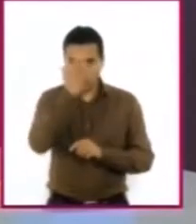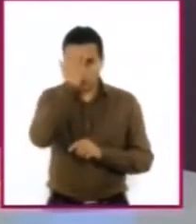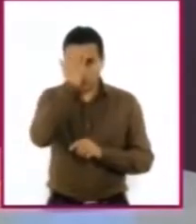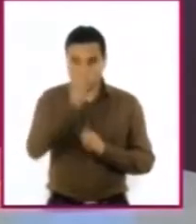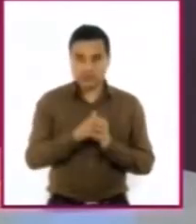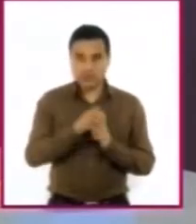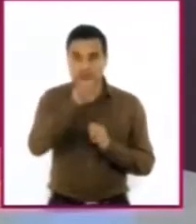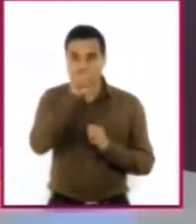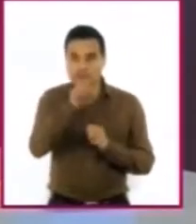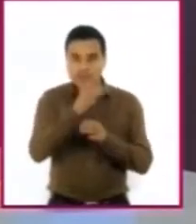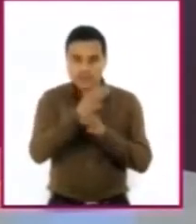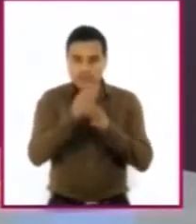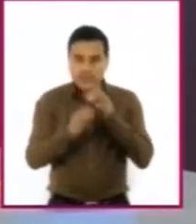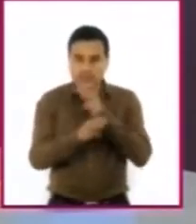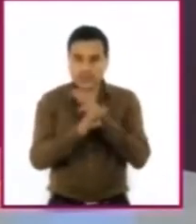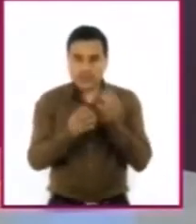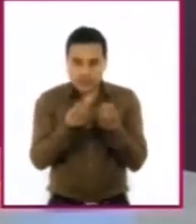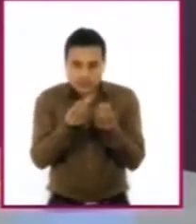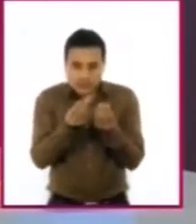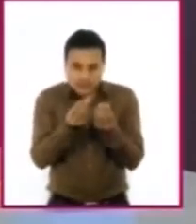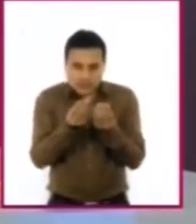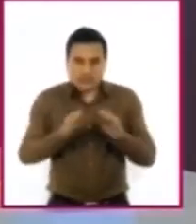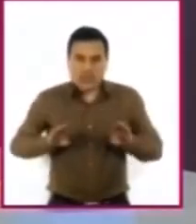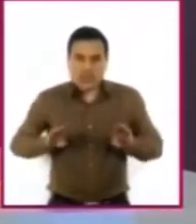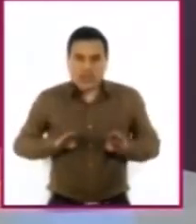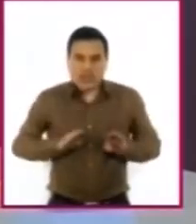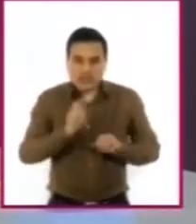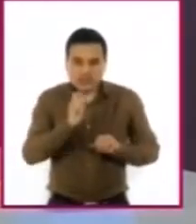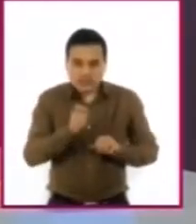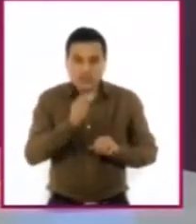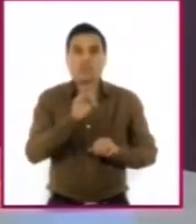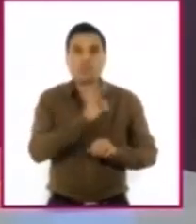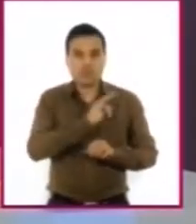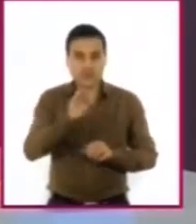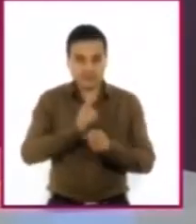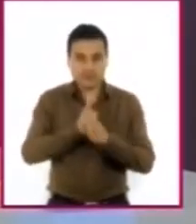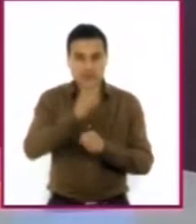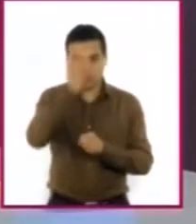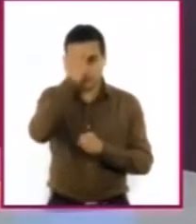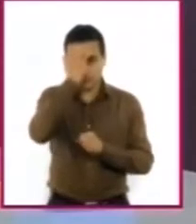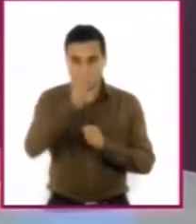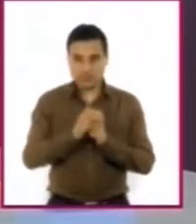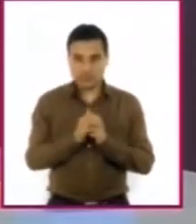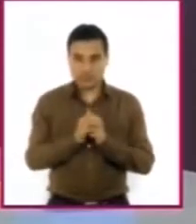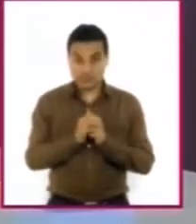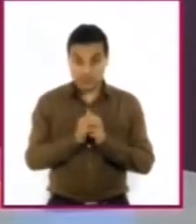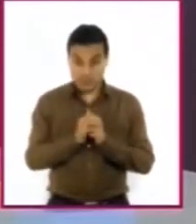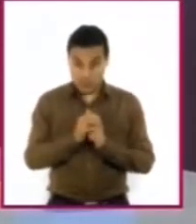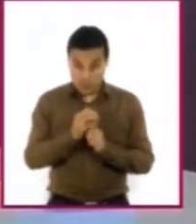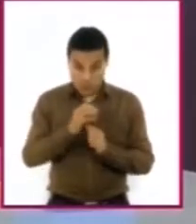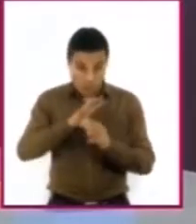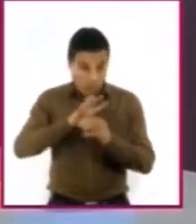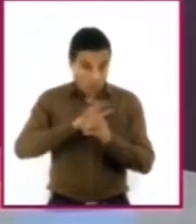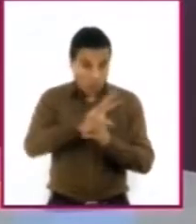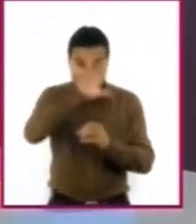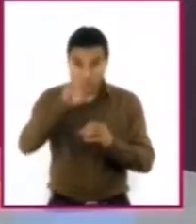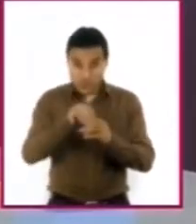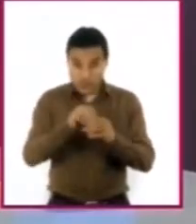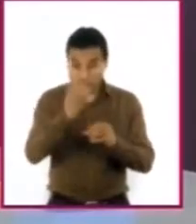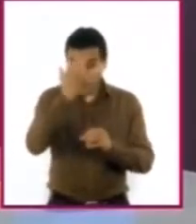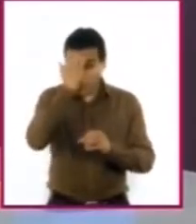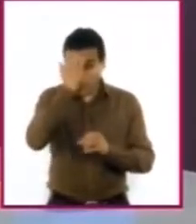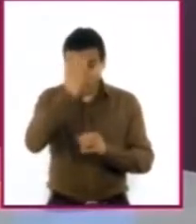rodean. Sin embargo, en ocasiones no son suficientes para apreciar de manera cuantitativa dichas